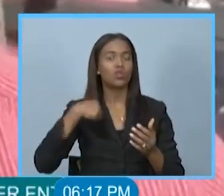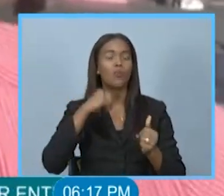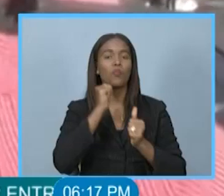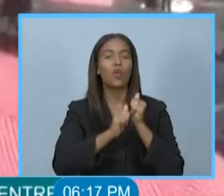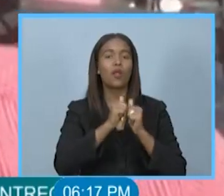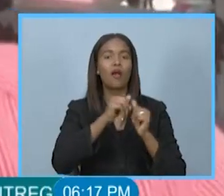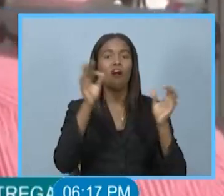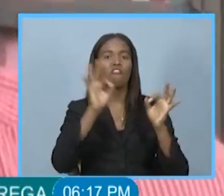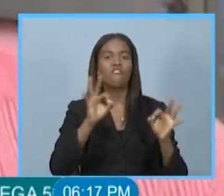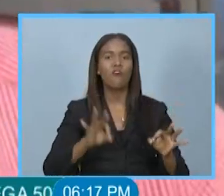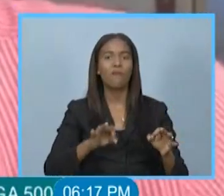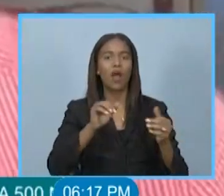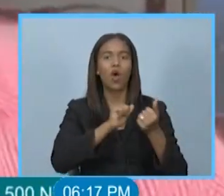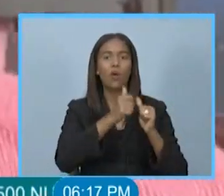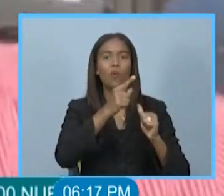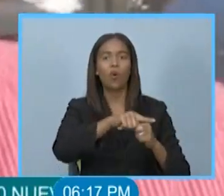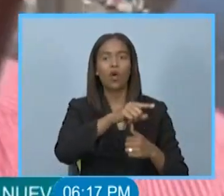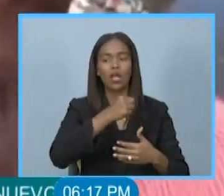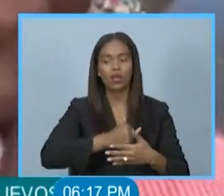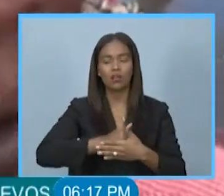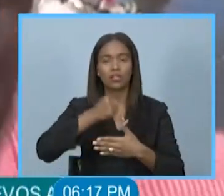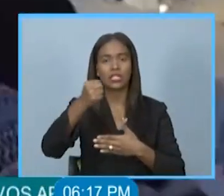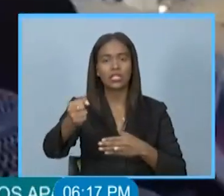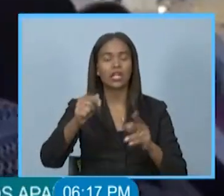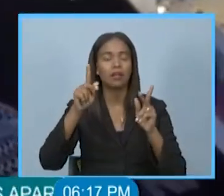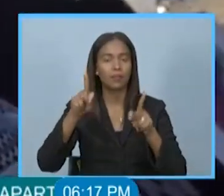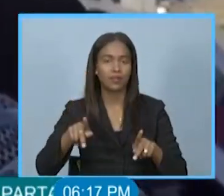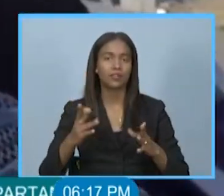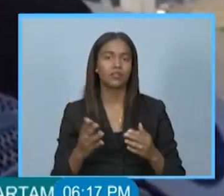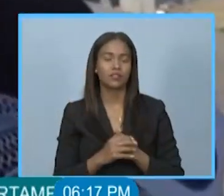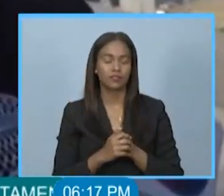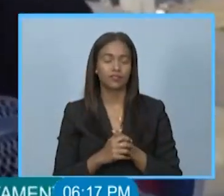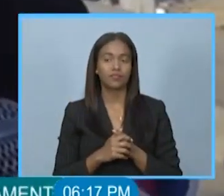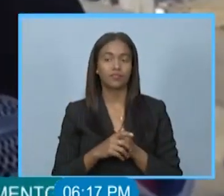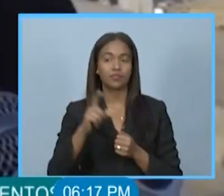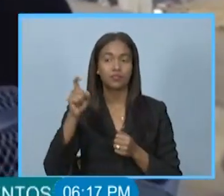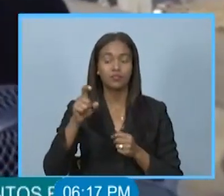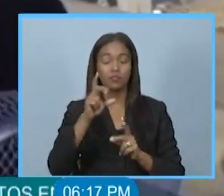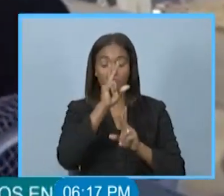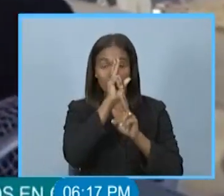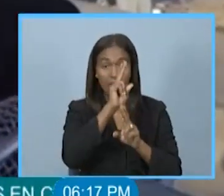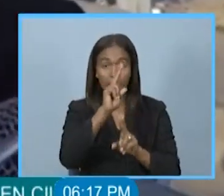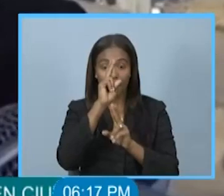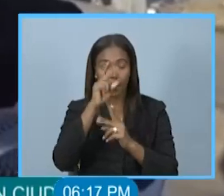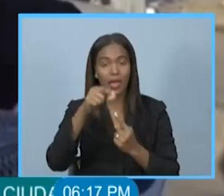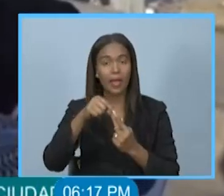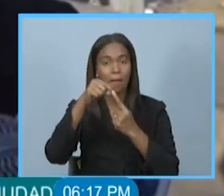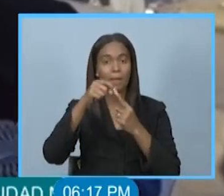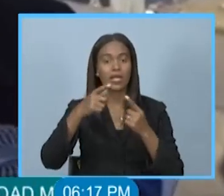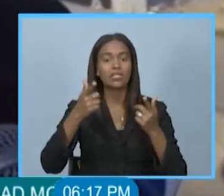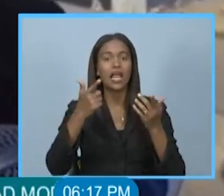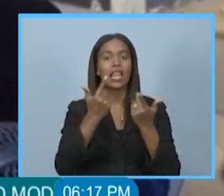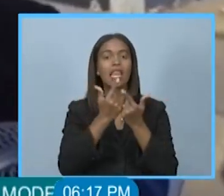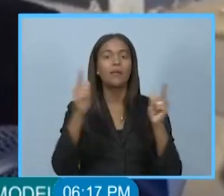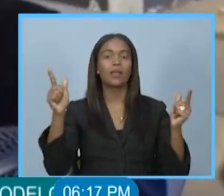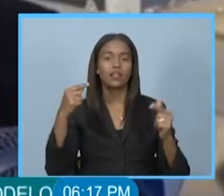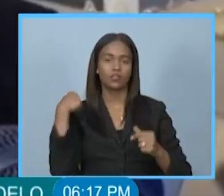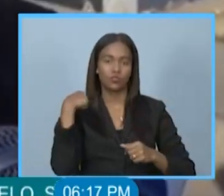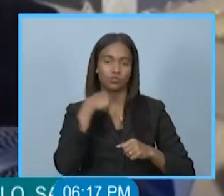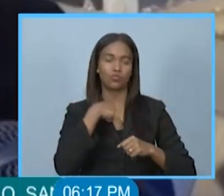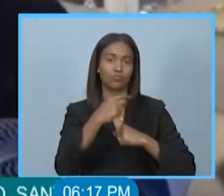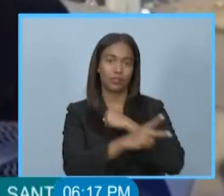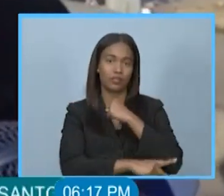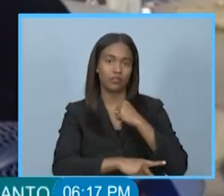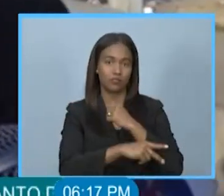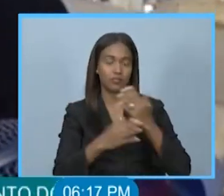la forma que le está deportando nuestro ciudadano se debe respetar especialmente la soberanía de nuestro país